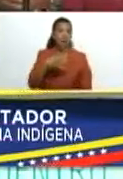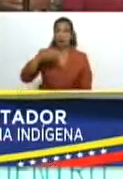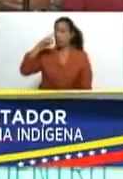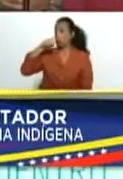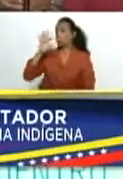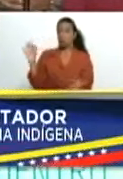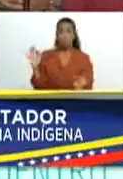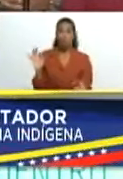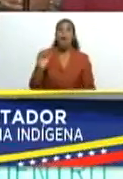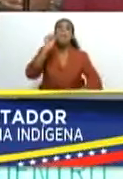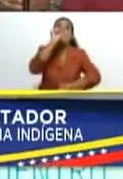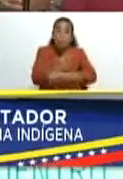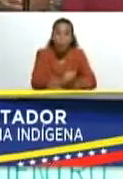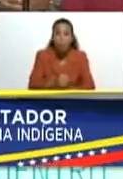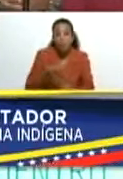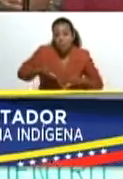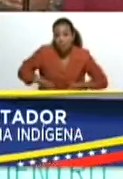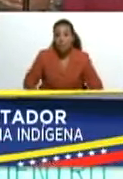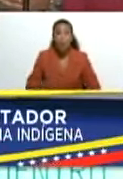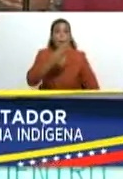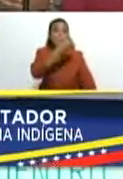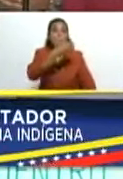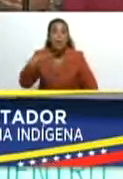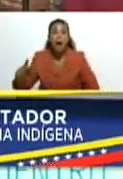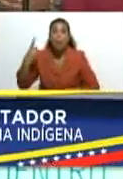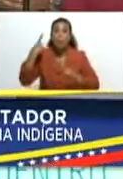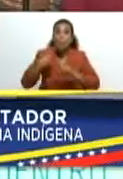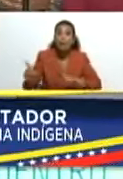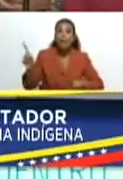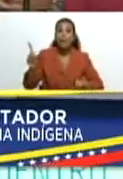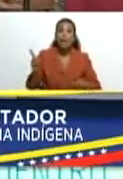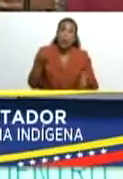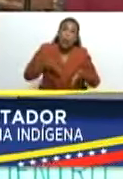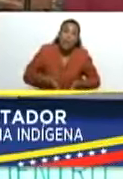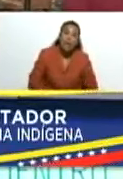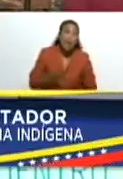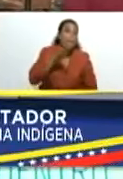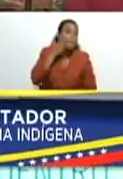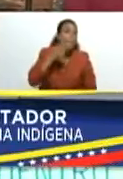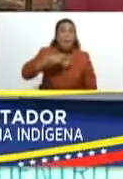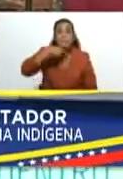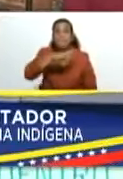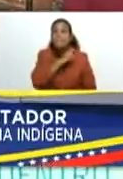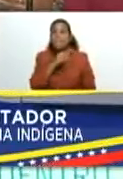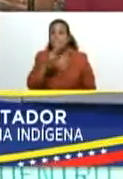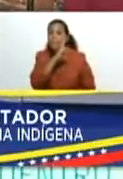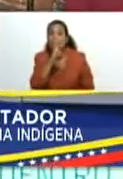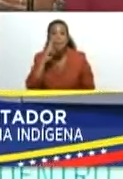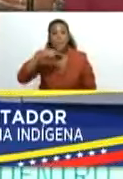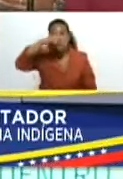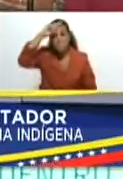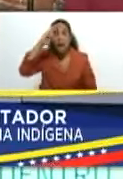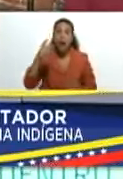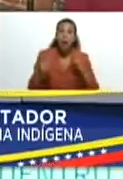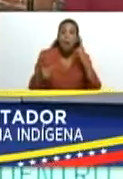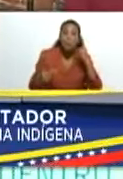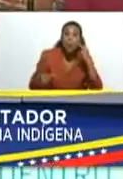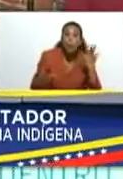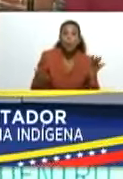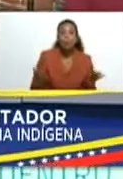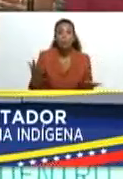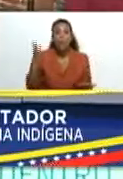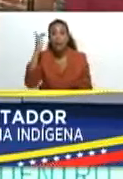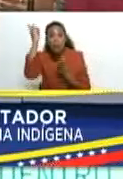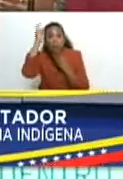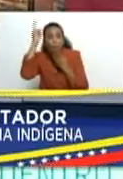explotados, pobres, también oprimidos, porque la opresión se expresaba de distintas formas. Los mantuanos